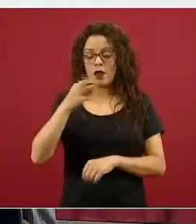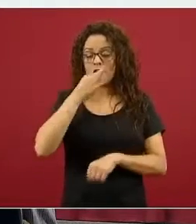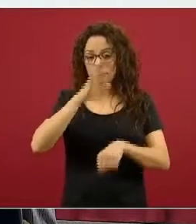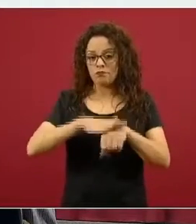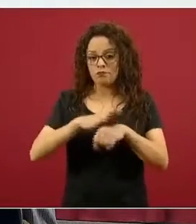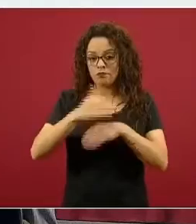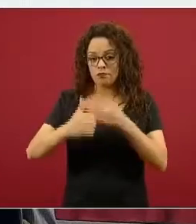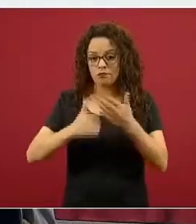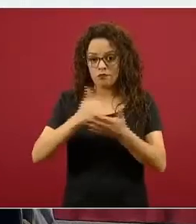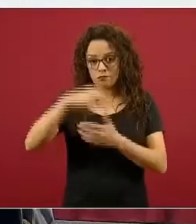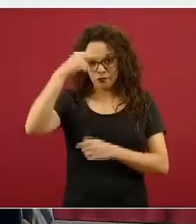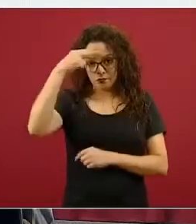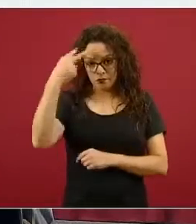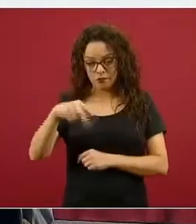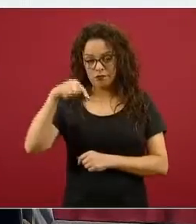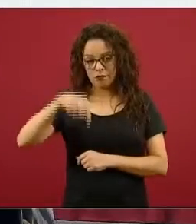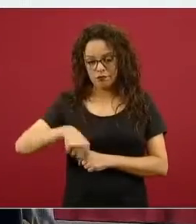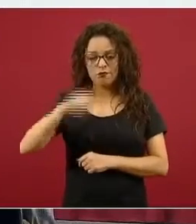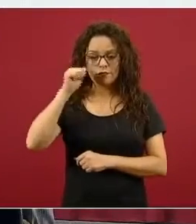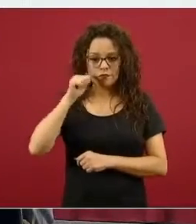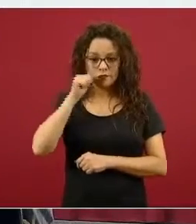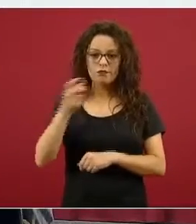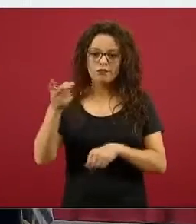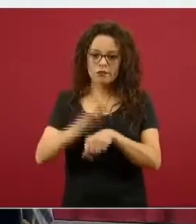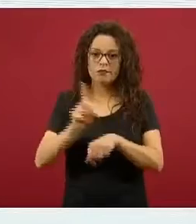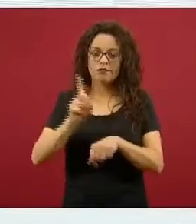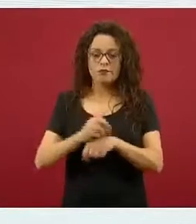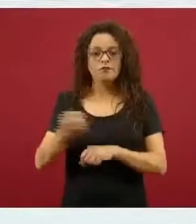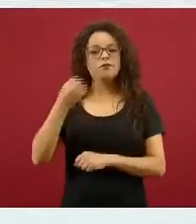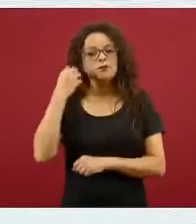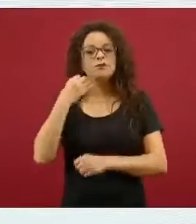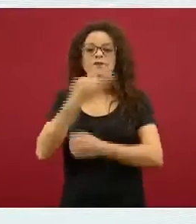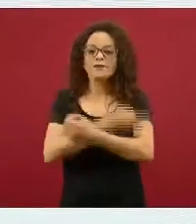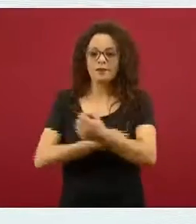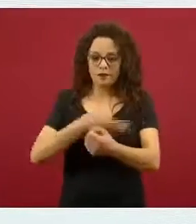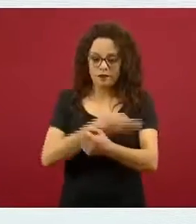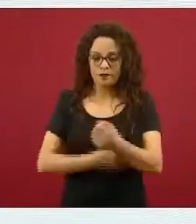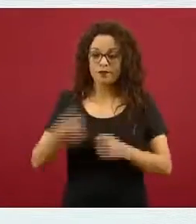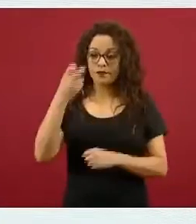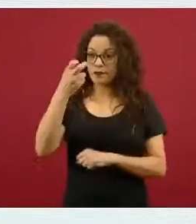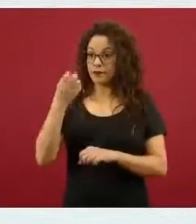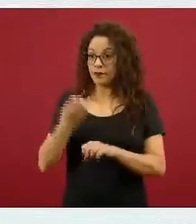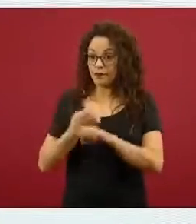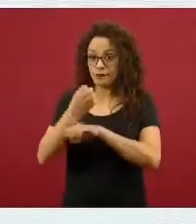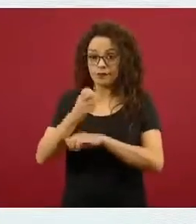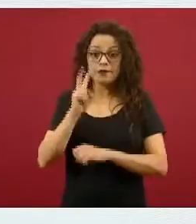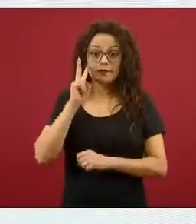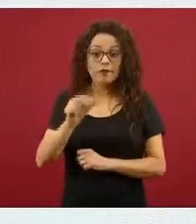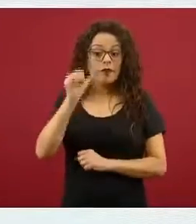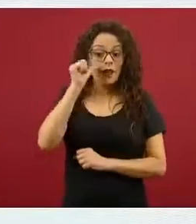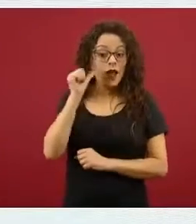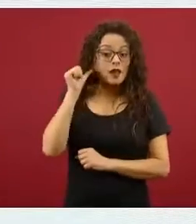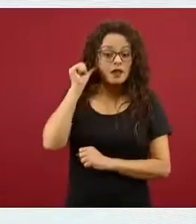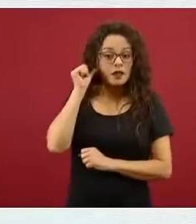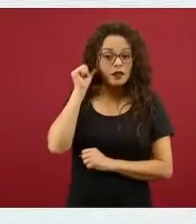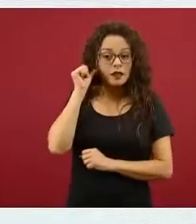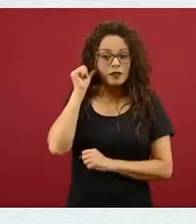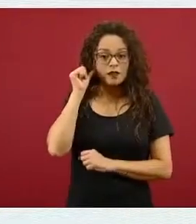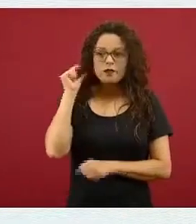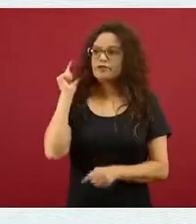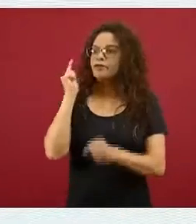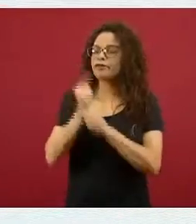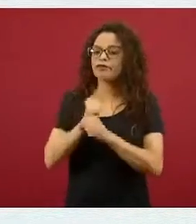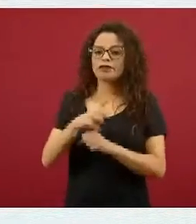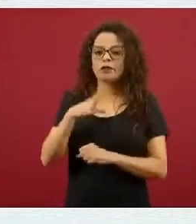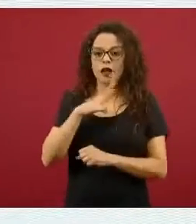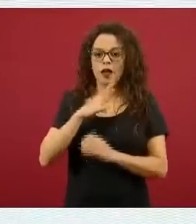México en sus conferencias vespertinas, y también era de los estados que cuando reflejamos ayer, el día de ayer, reflejamos que había